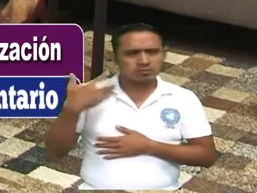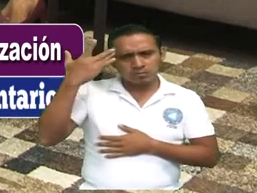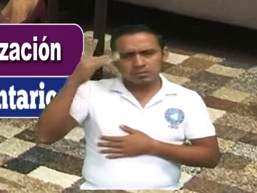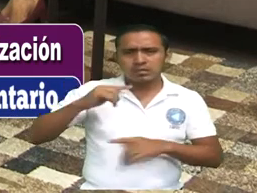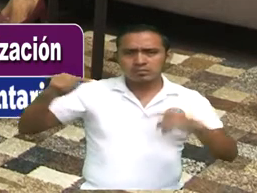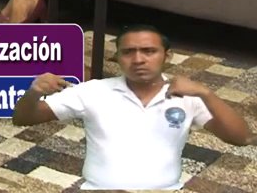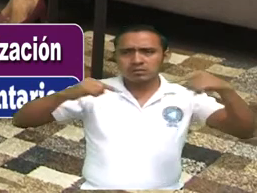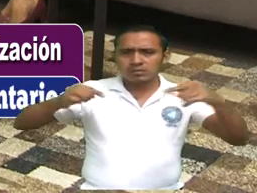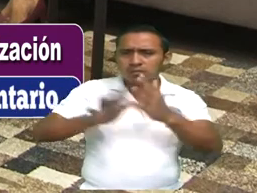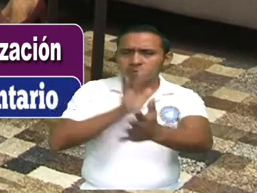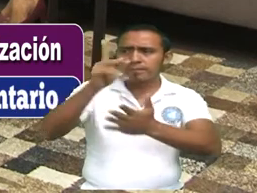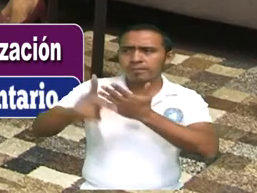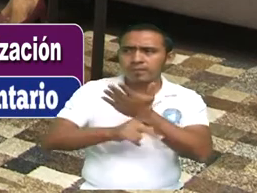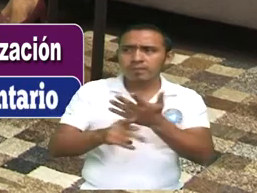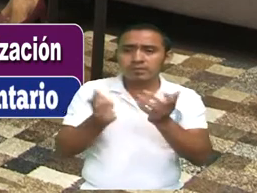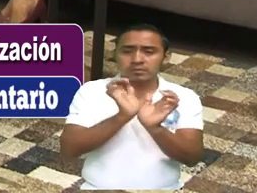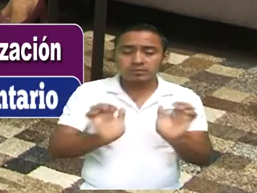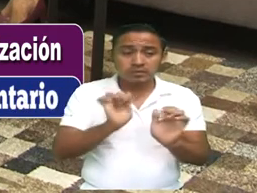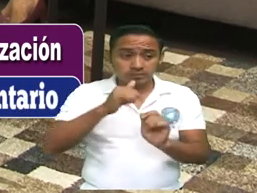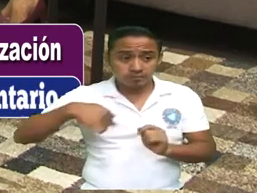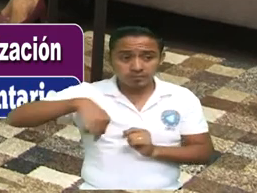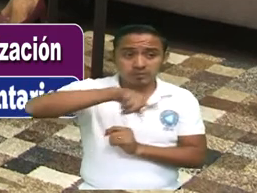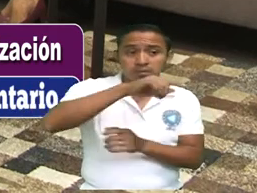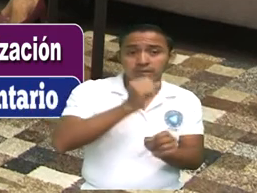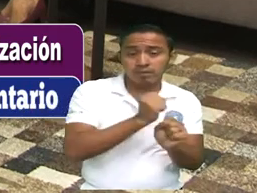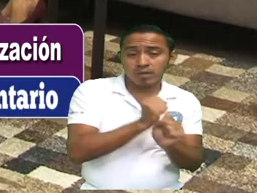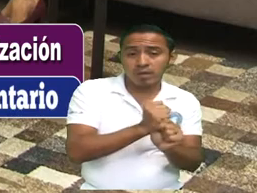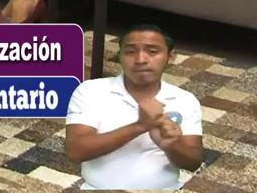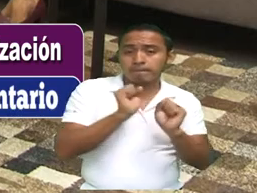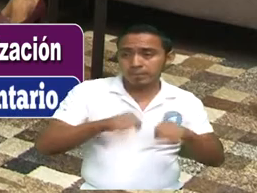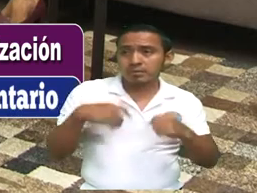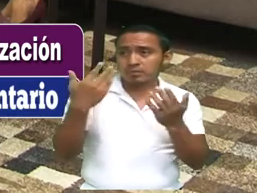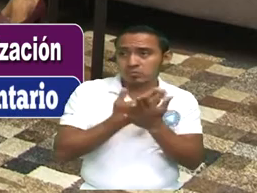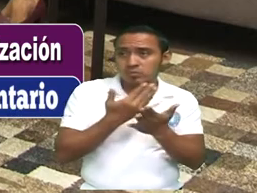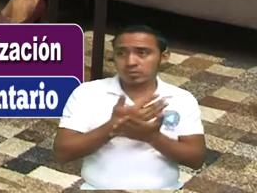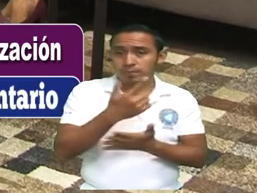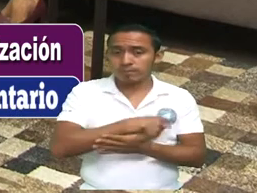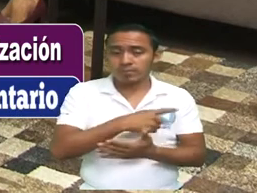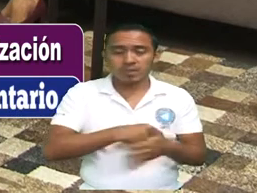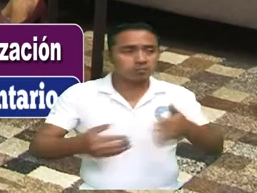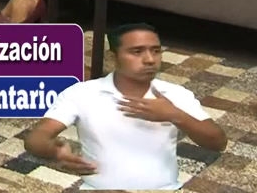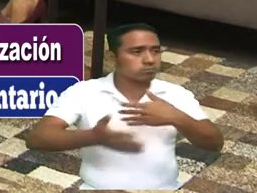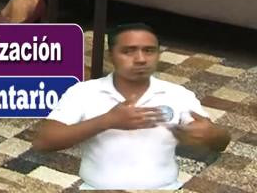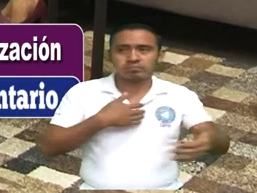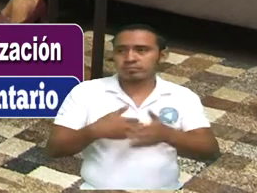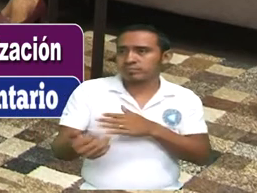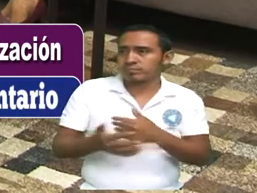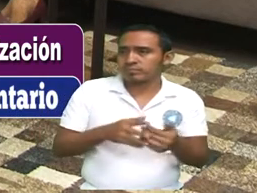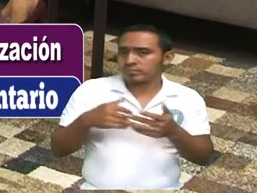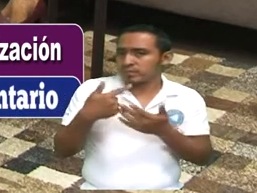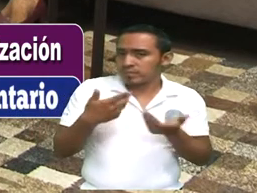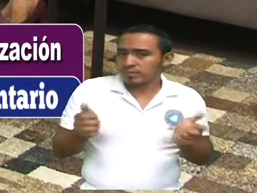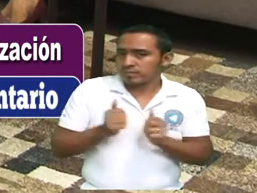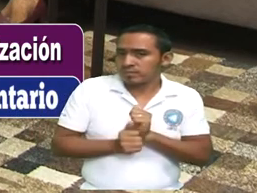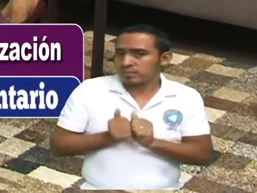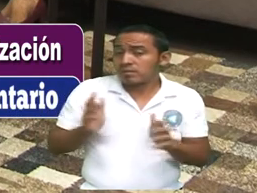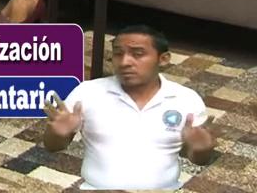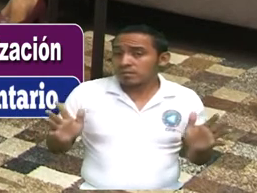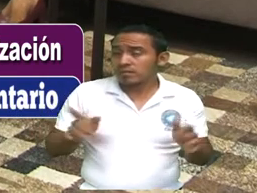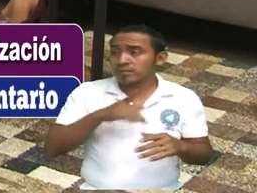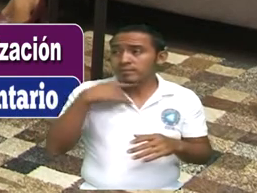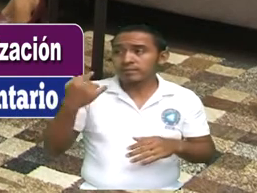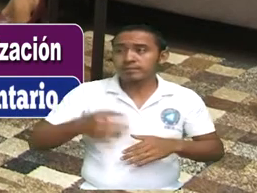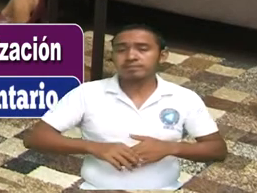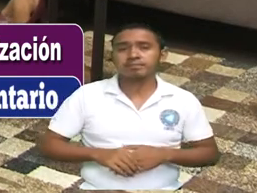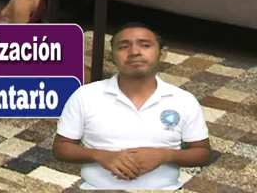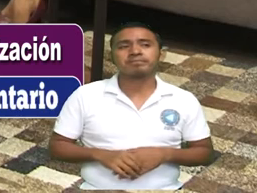hay un programa que permite que este niño continúe en la escuela independientemente de esta circunstancia, ¿no?